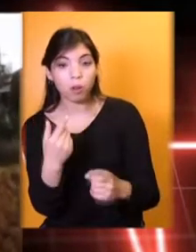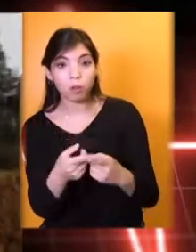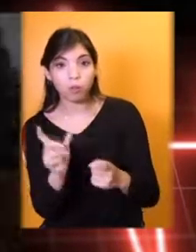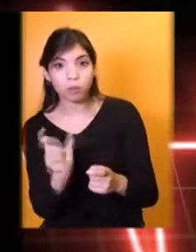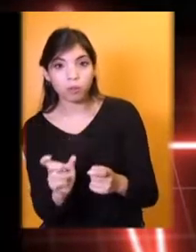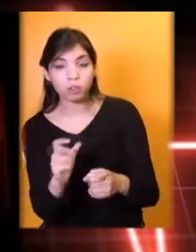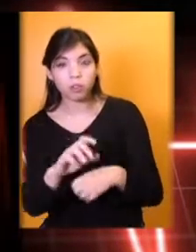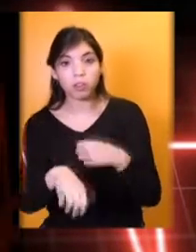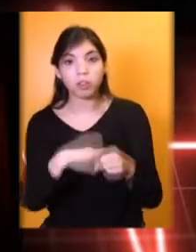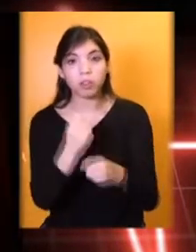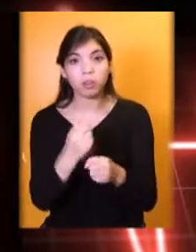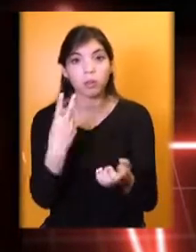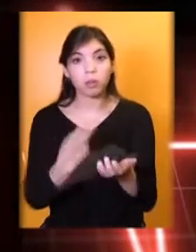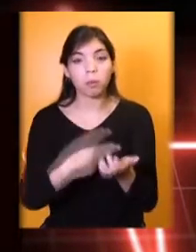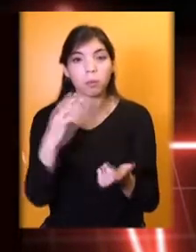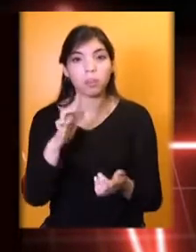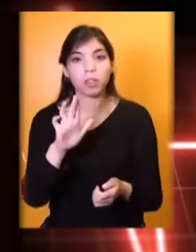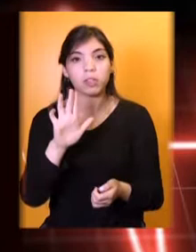2005.